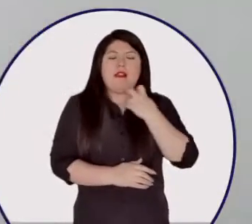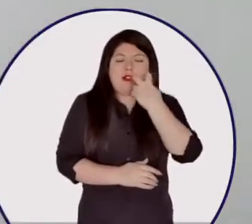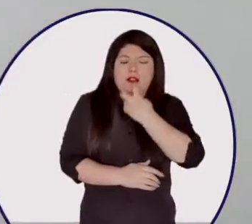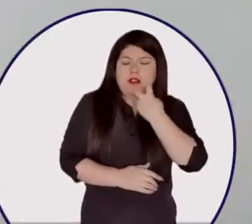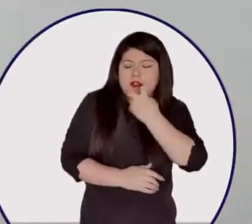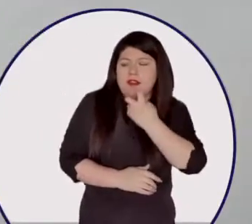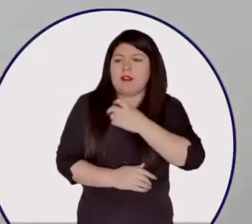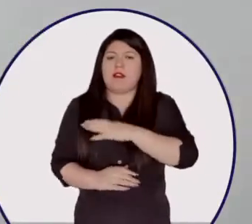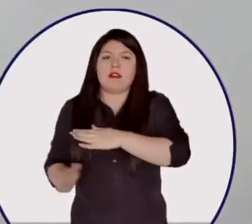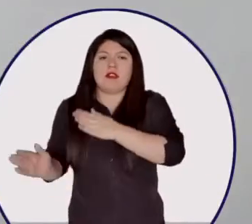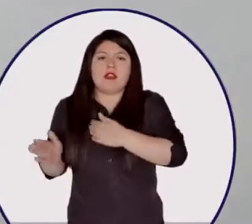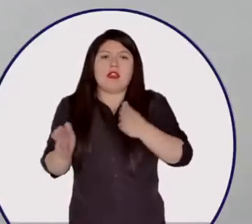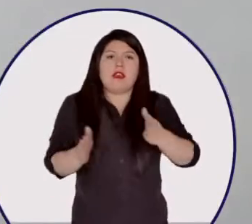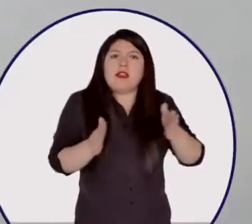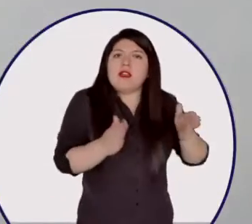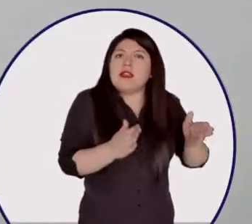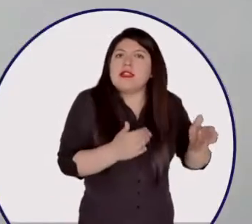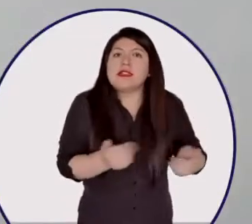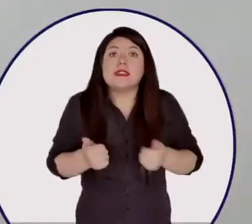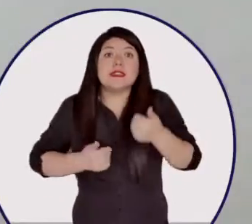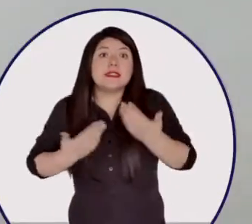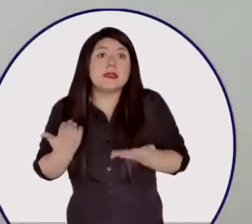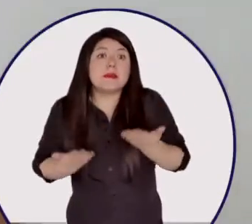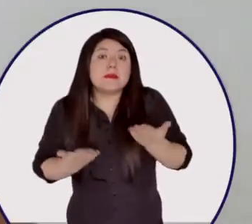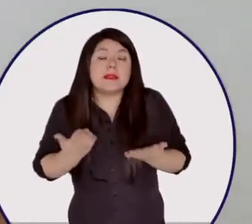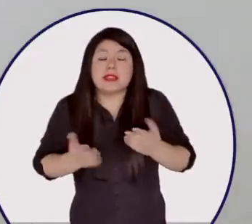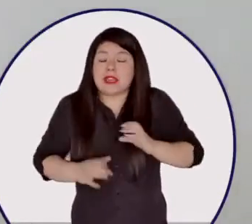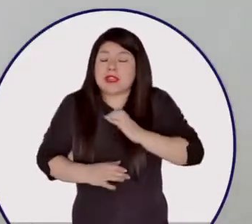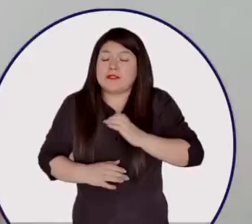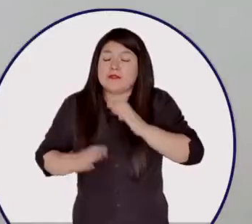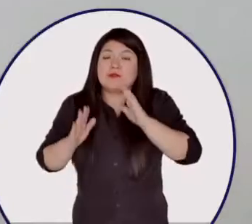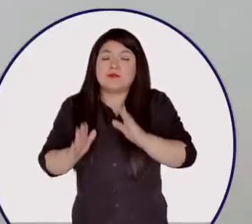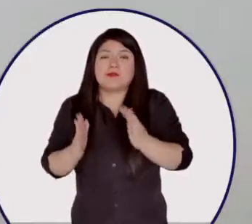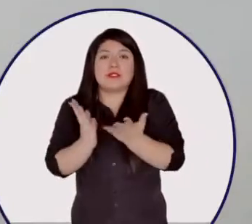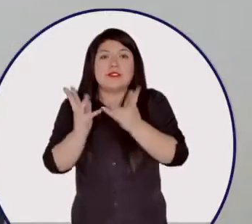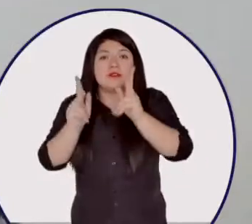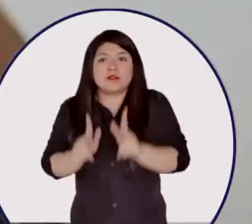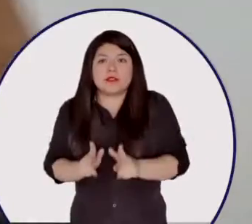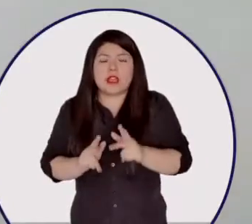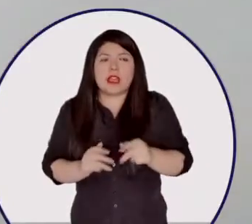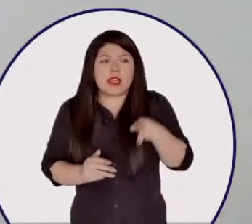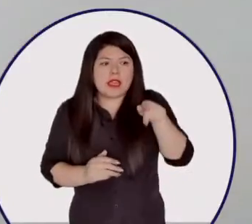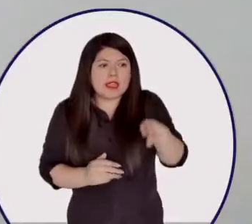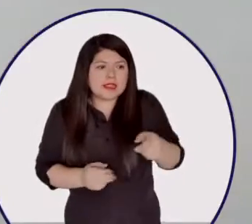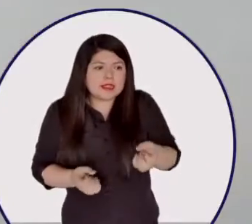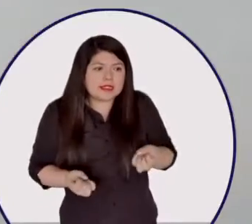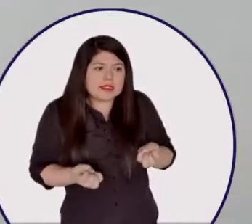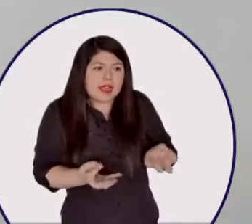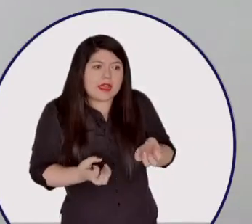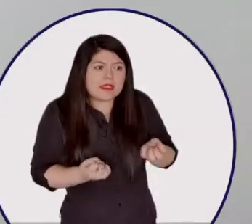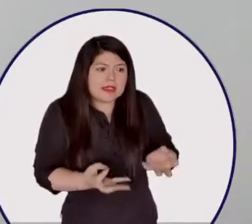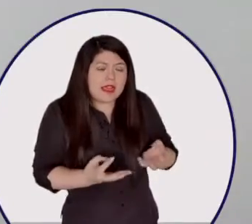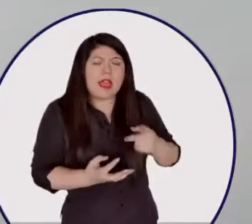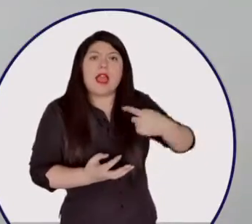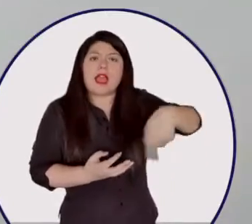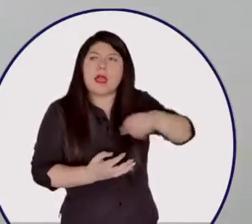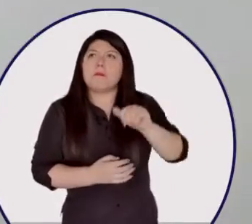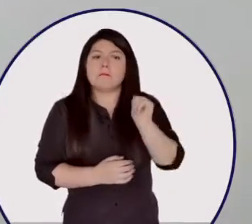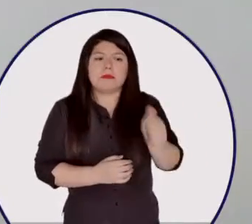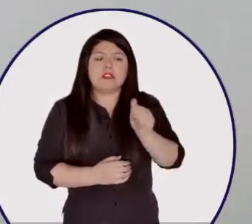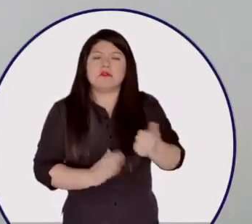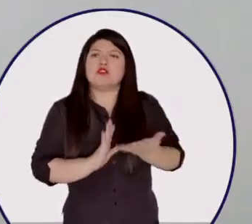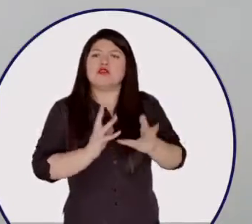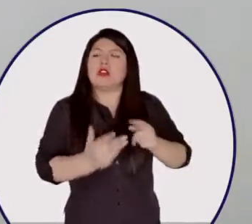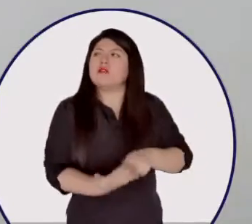diferentes formas de que el estudiante me pueda demostrar que efectivamente está aprendiendo o que